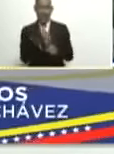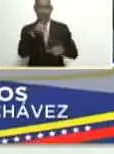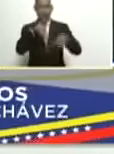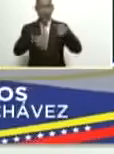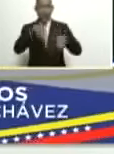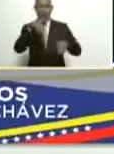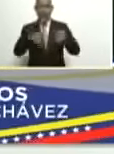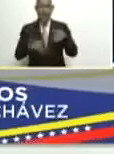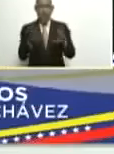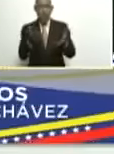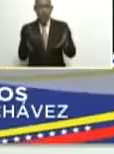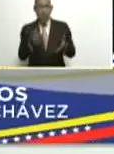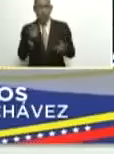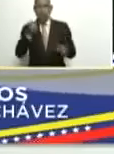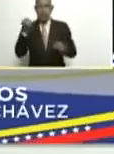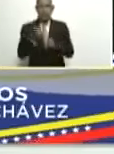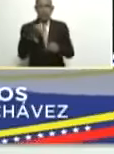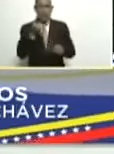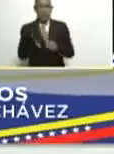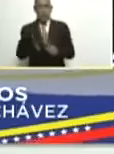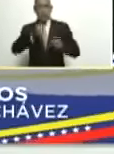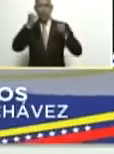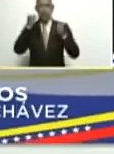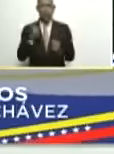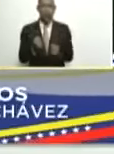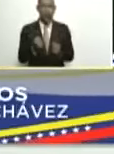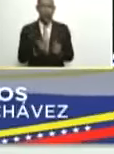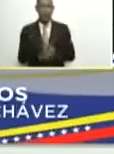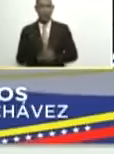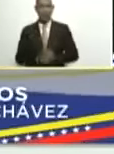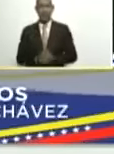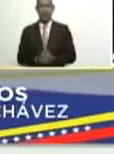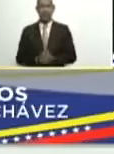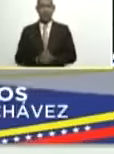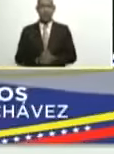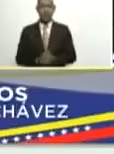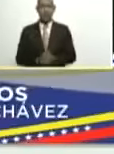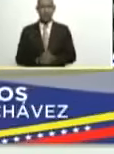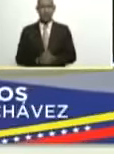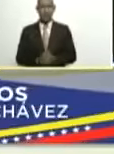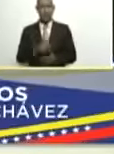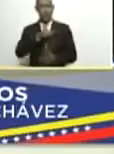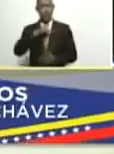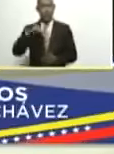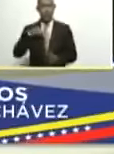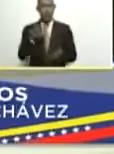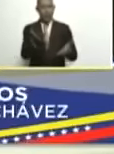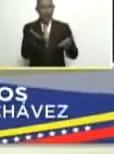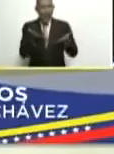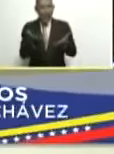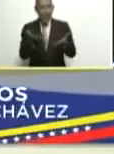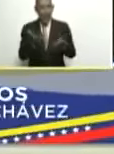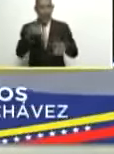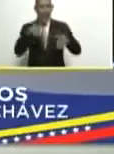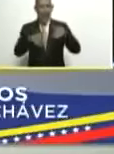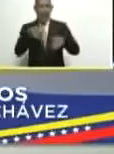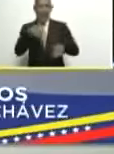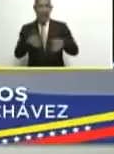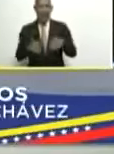muy forzada, muy dura, muy exigente. Hemos obtenido una gran victoria